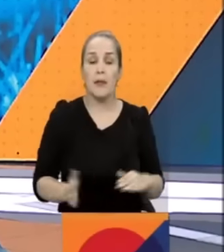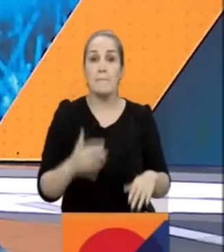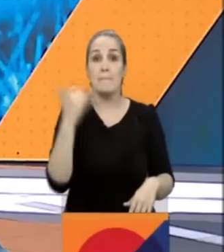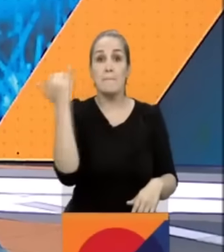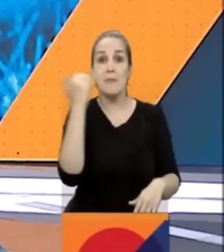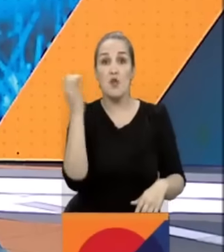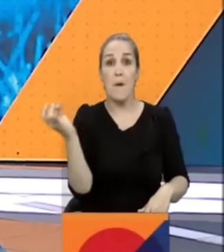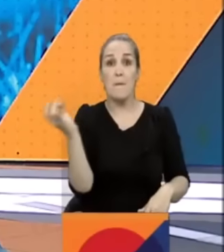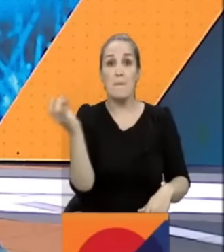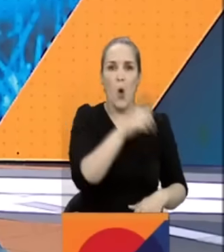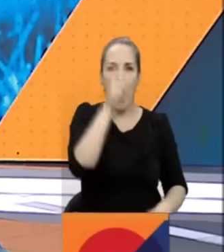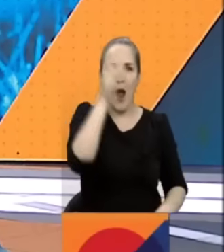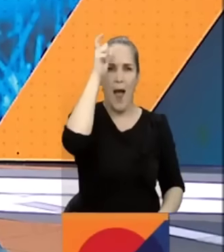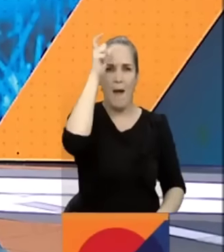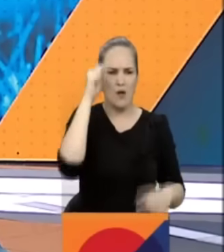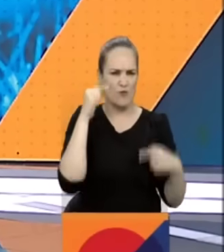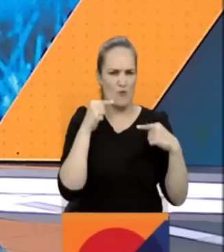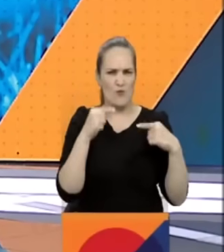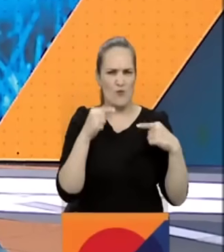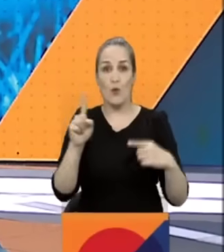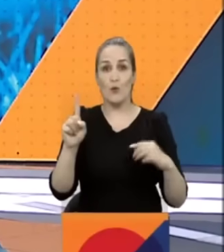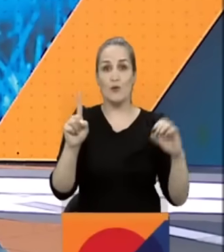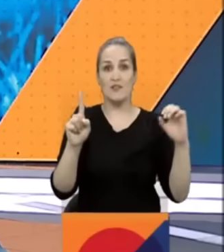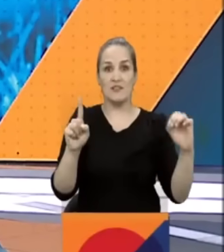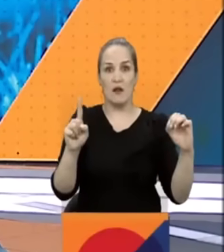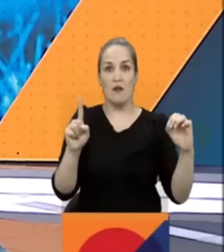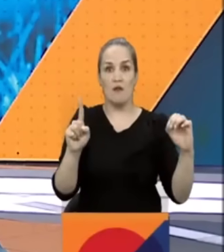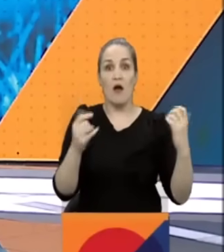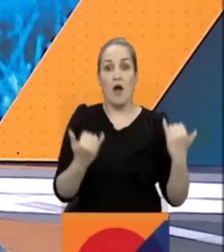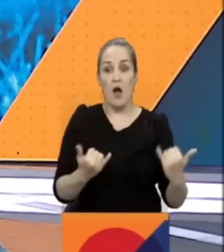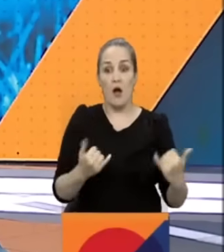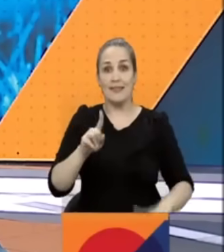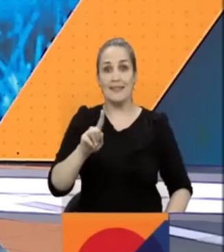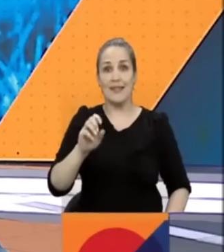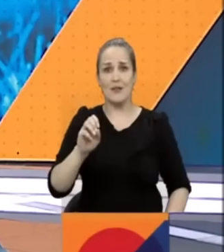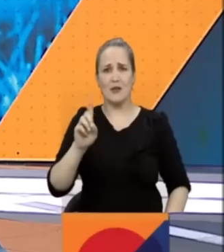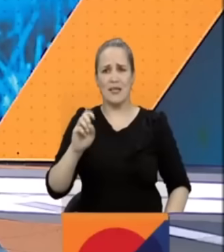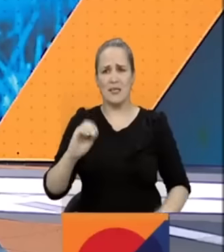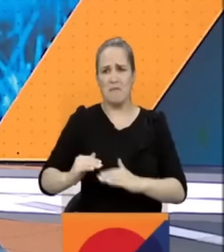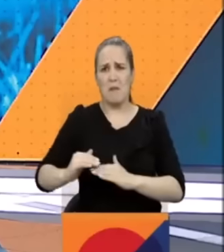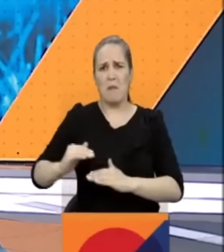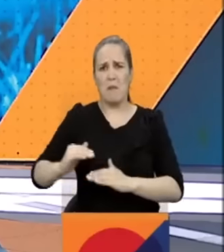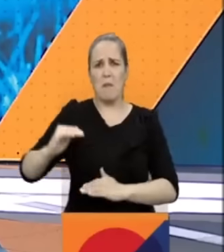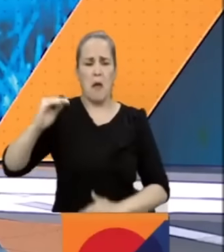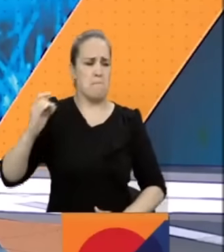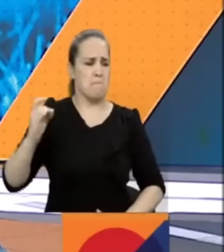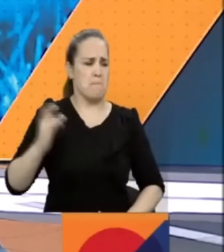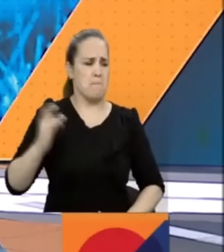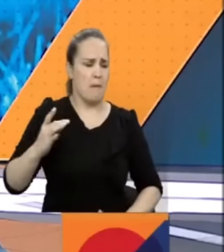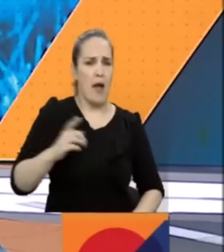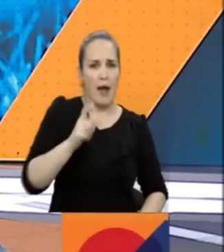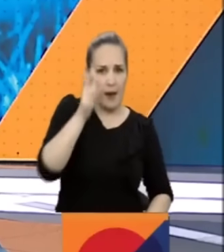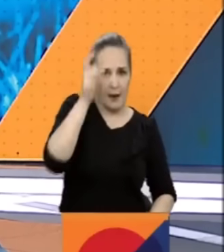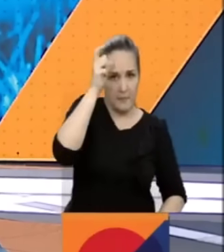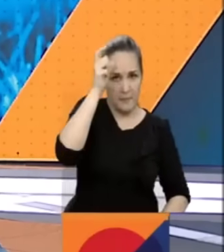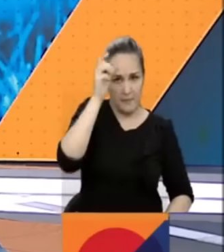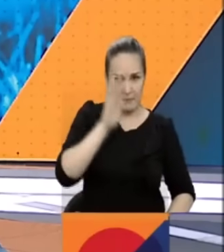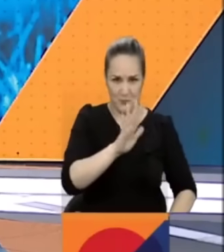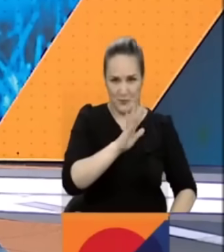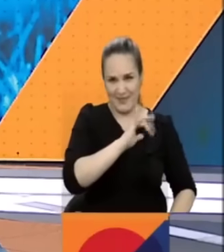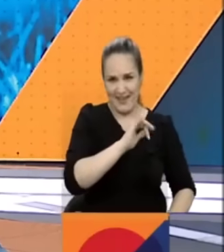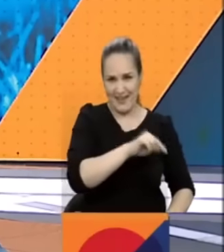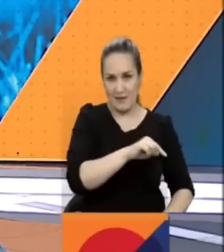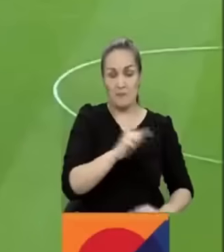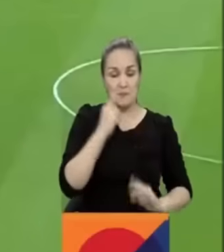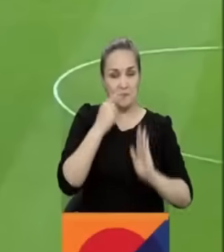Millonario le ganó el clásico al América de Cali por 1-0 y amplió a 106 las victorias azules sobre los Escarlatas de Cali. Aquí la crónica del